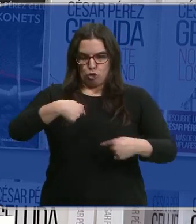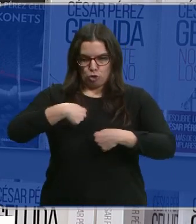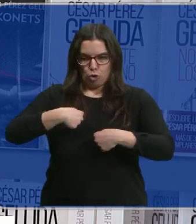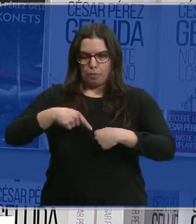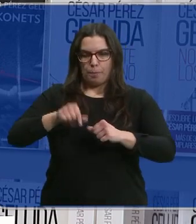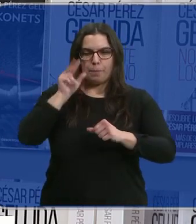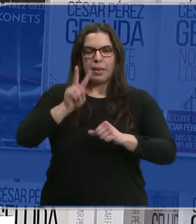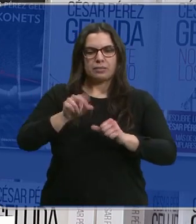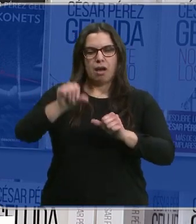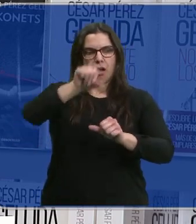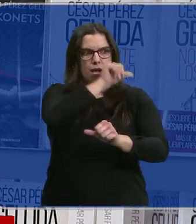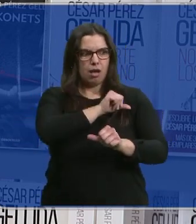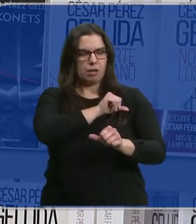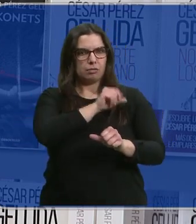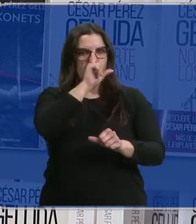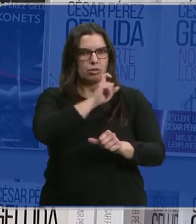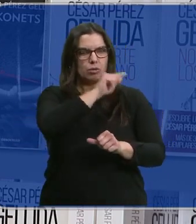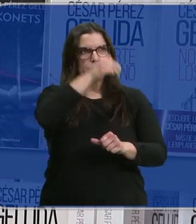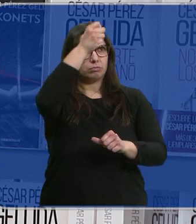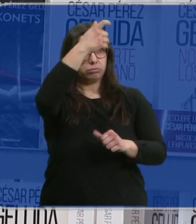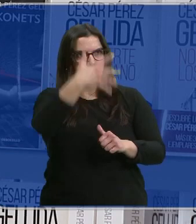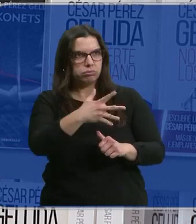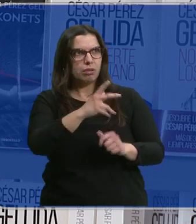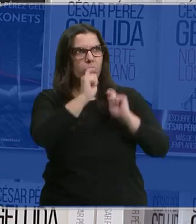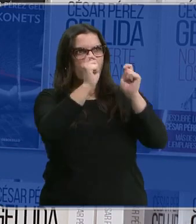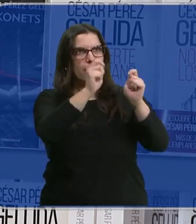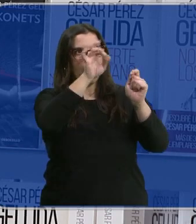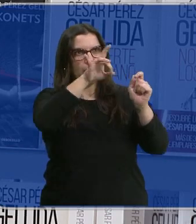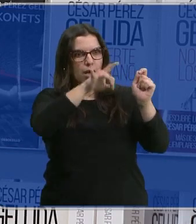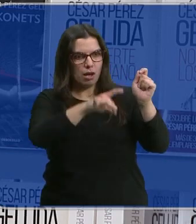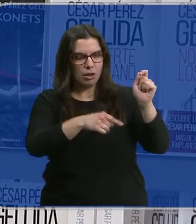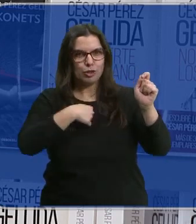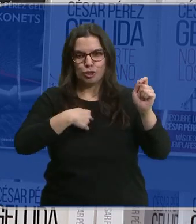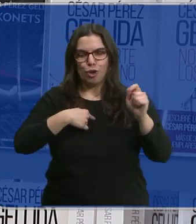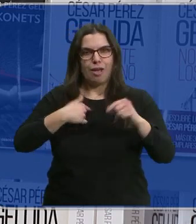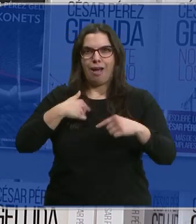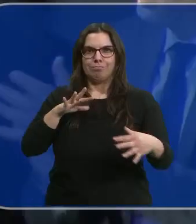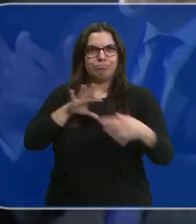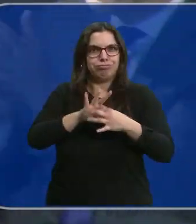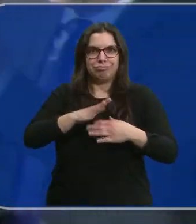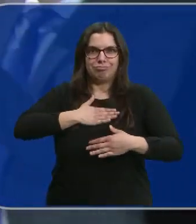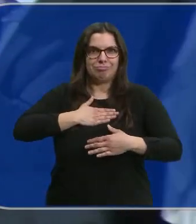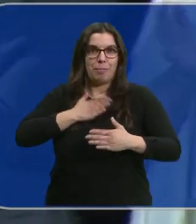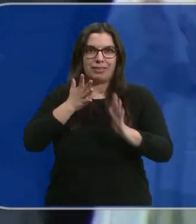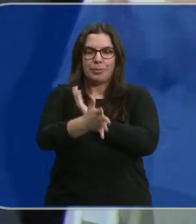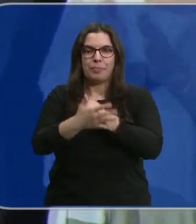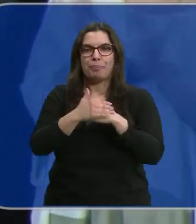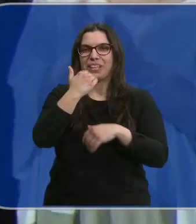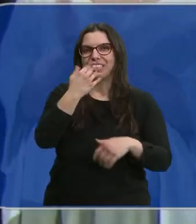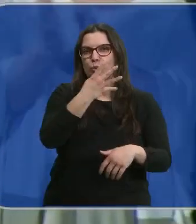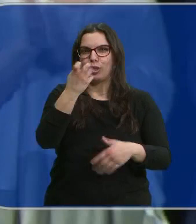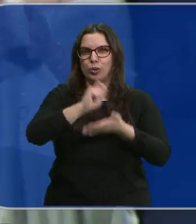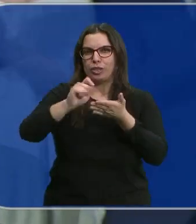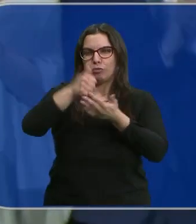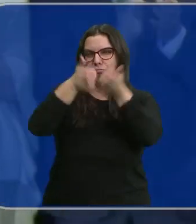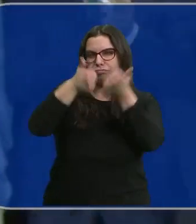ves los escritores y escritoras que la conforman, dices, eso ya no me lo quita nadie. Casi 400 escritores